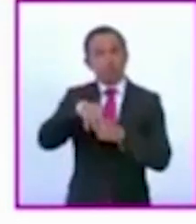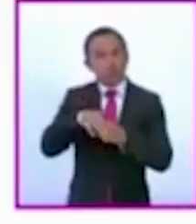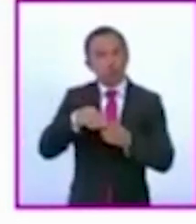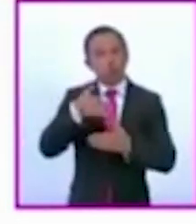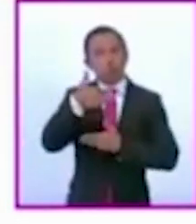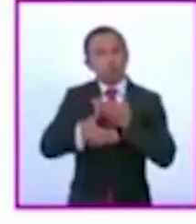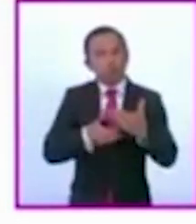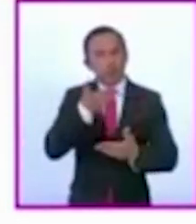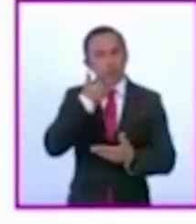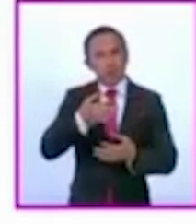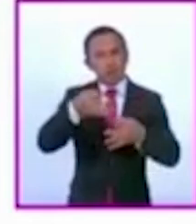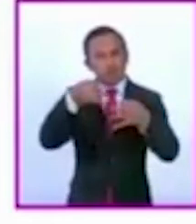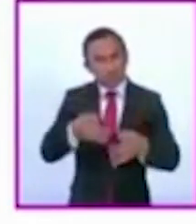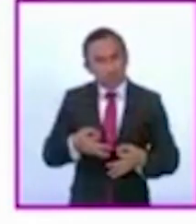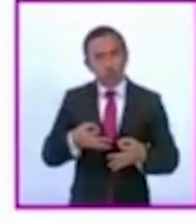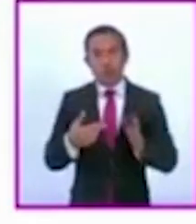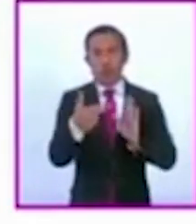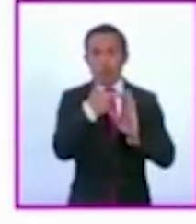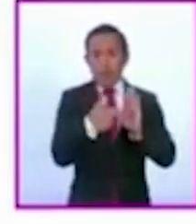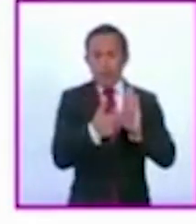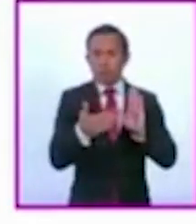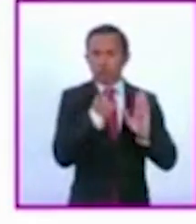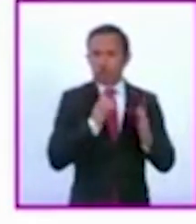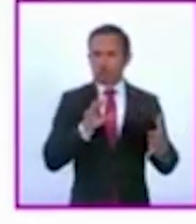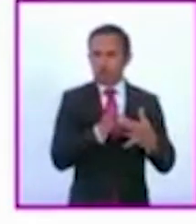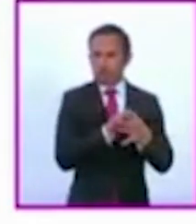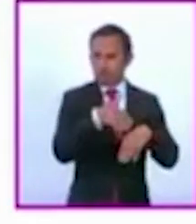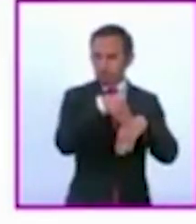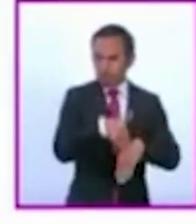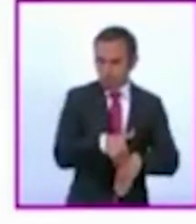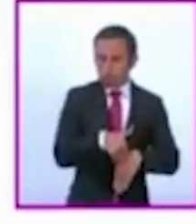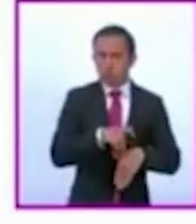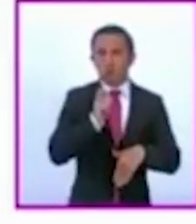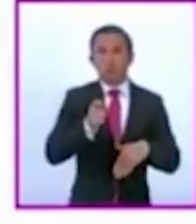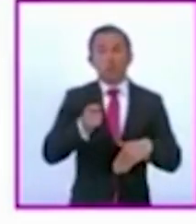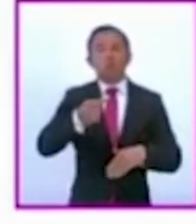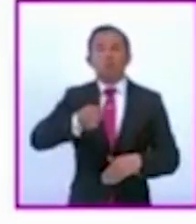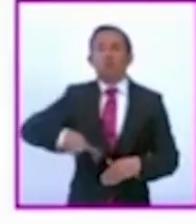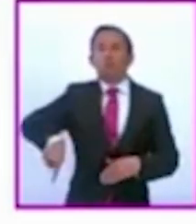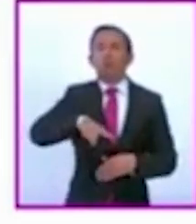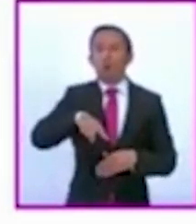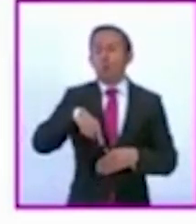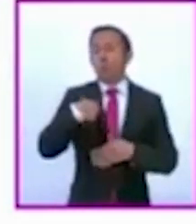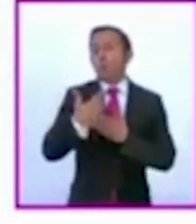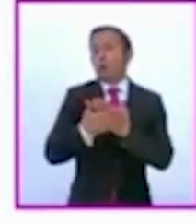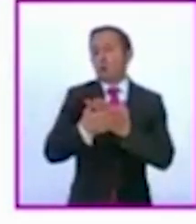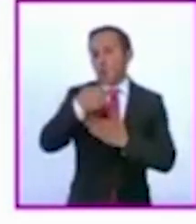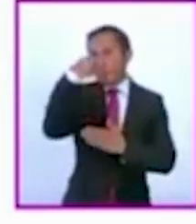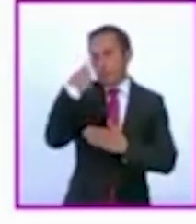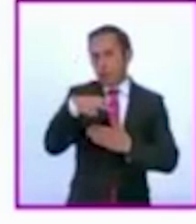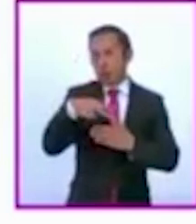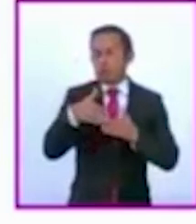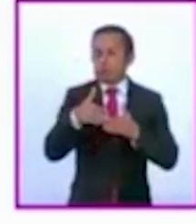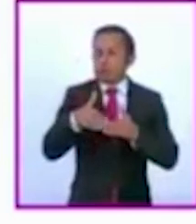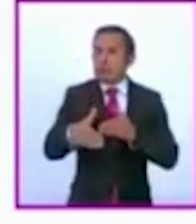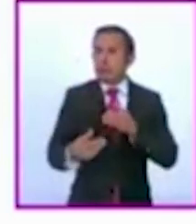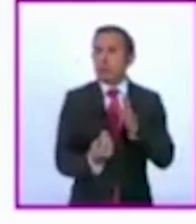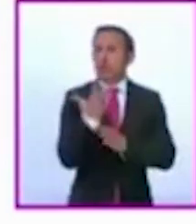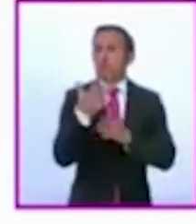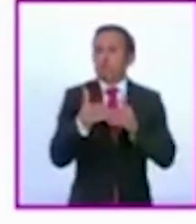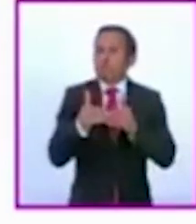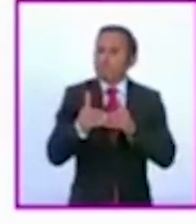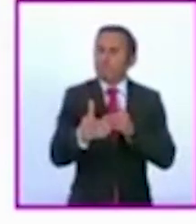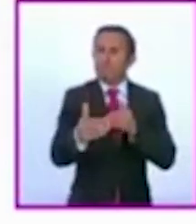con apego a las reglas del juego que nos hemos dado encarar los desafíos históricos que méxico enfrenta con pleno respeto